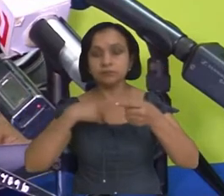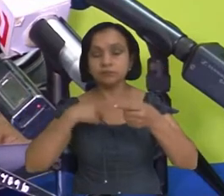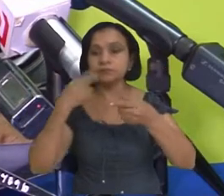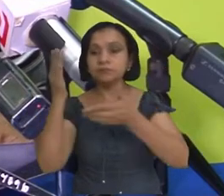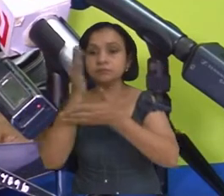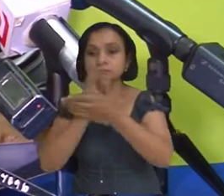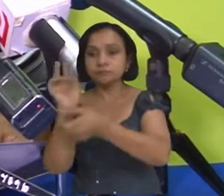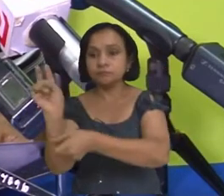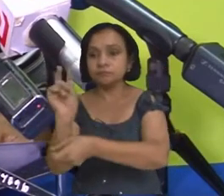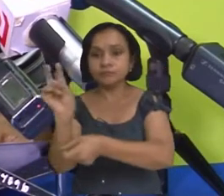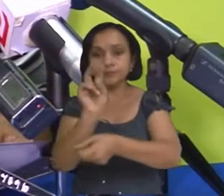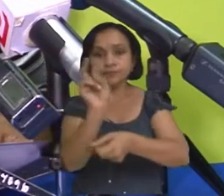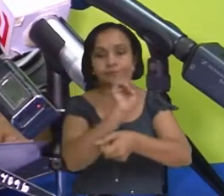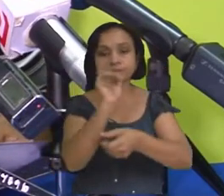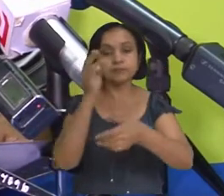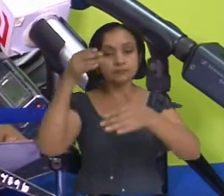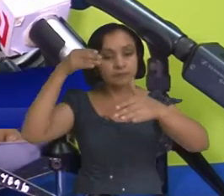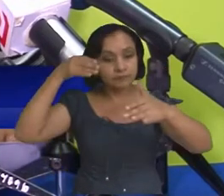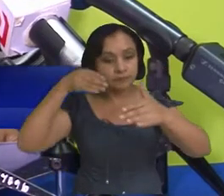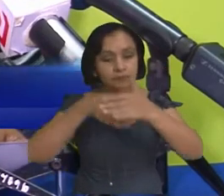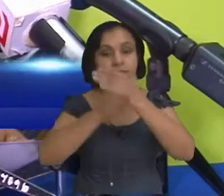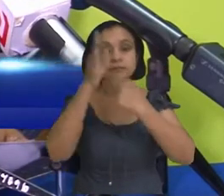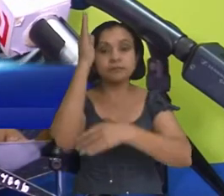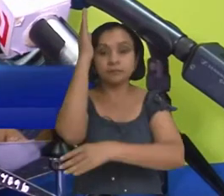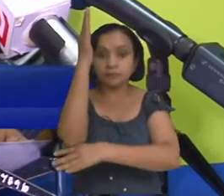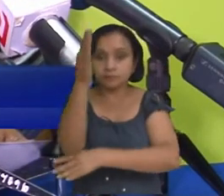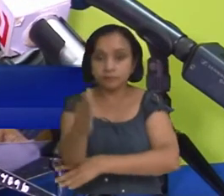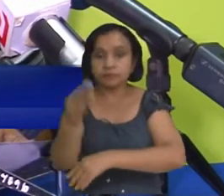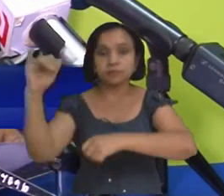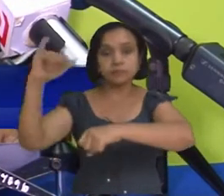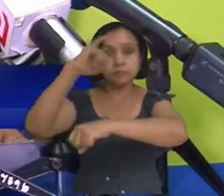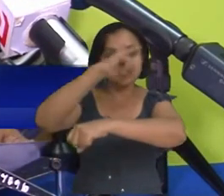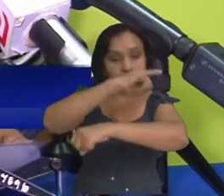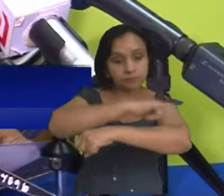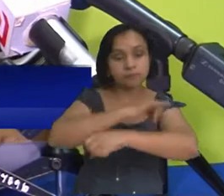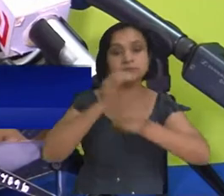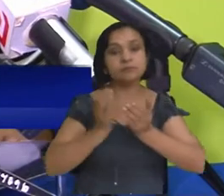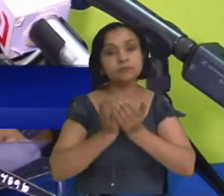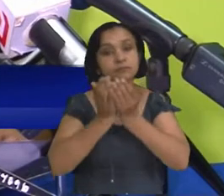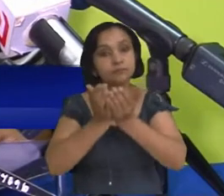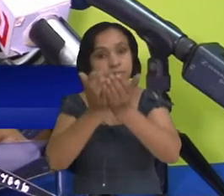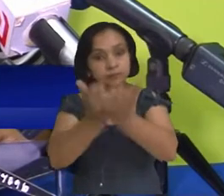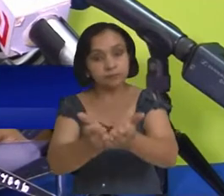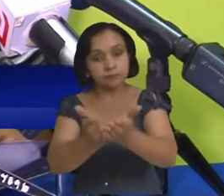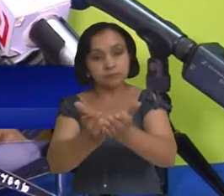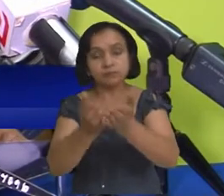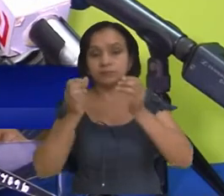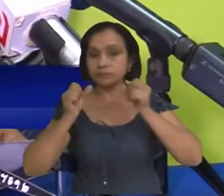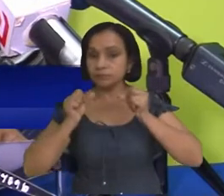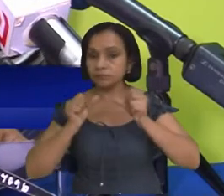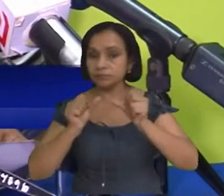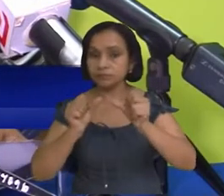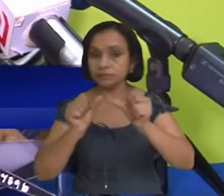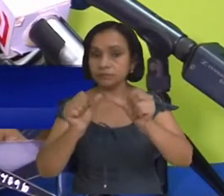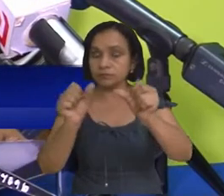vigilancia activa en los puntos de entrada, tanto aéreos, terrestres como marítimos. Se continúa con el proceso de capacitación a